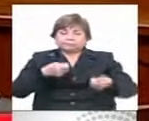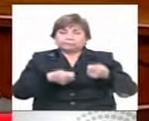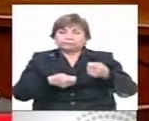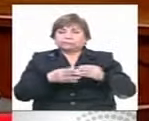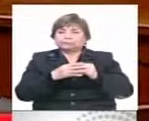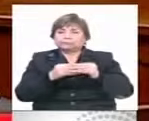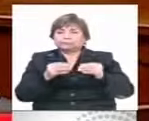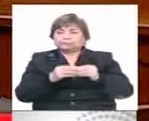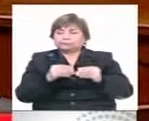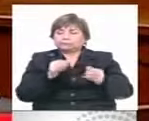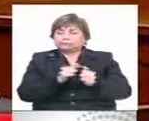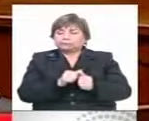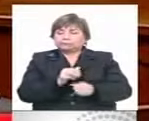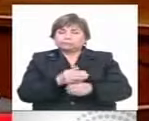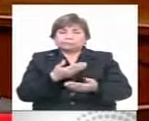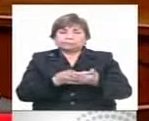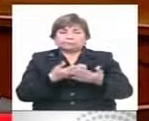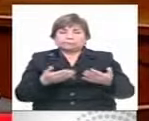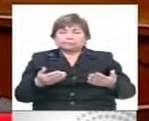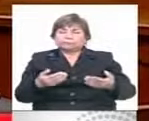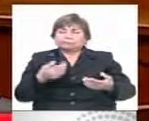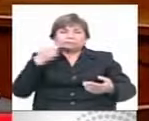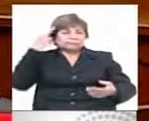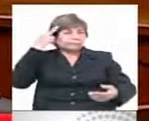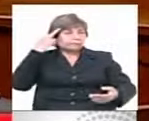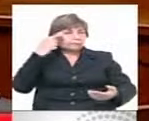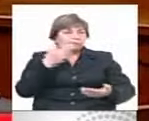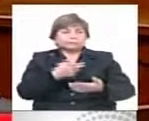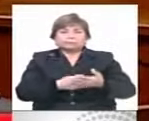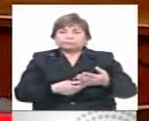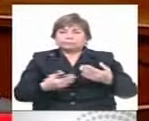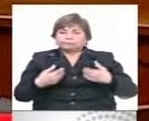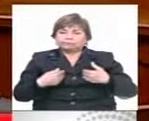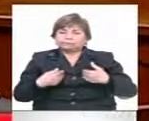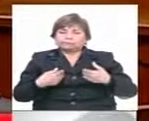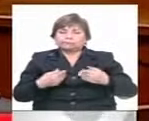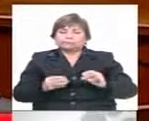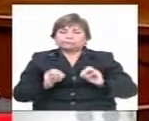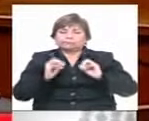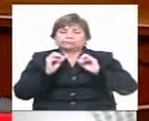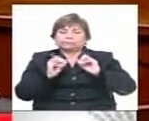de las paralizaciones de obras, y por esta razón se van a asignar